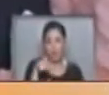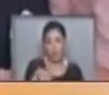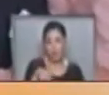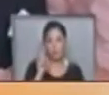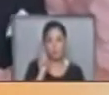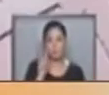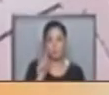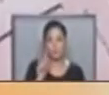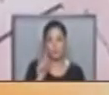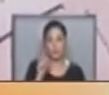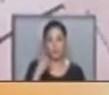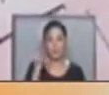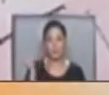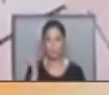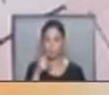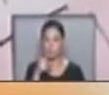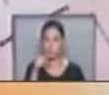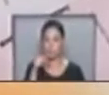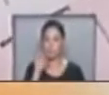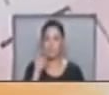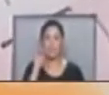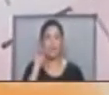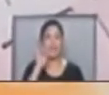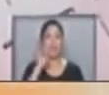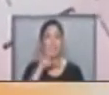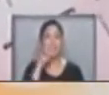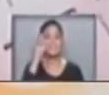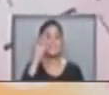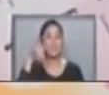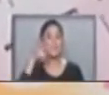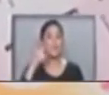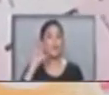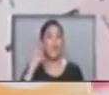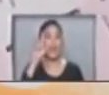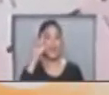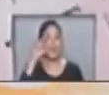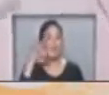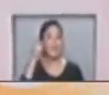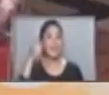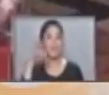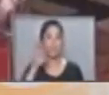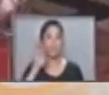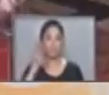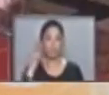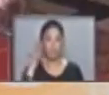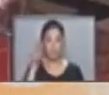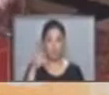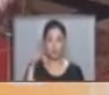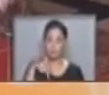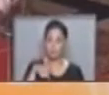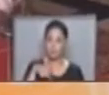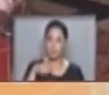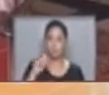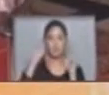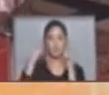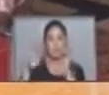dio el visto bueno y Máxima ahora es holandesa, es la reina de Holanda y es holandesa. O sea que el tema de que sea